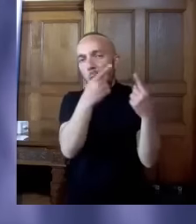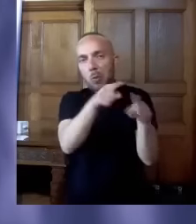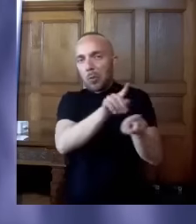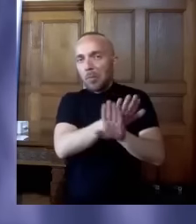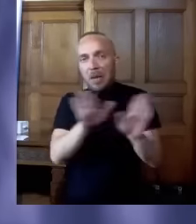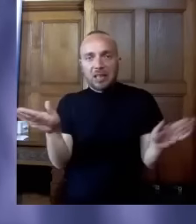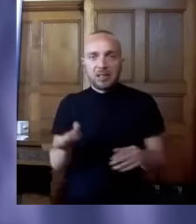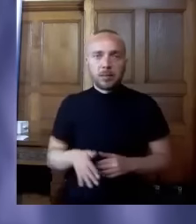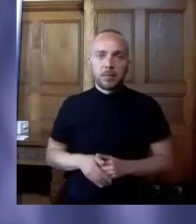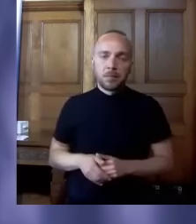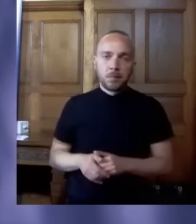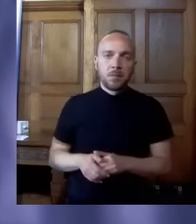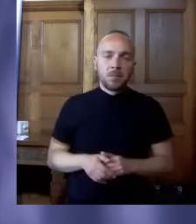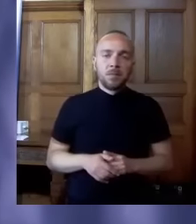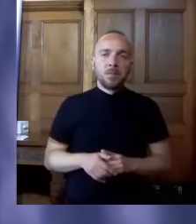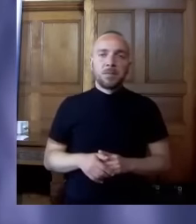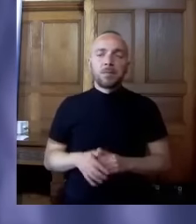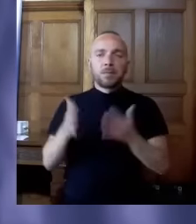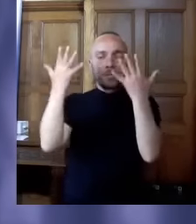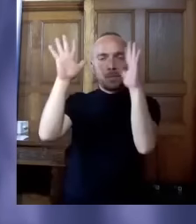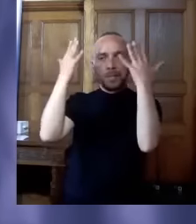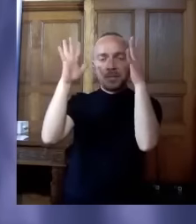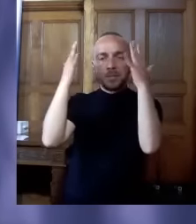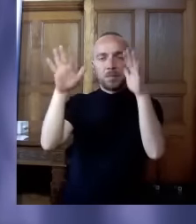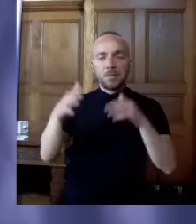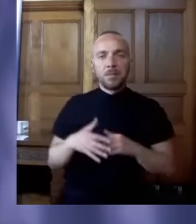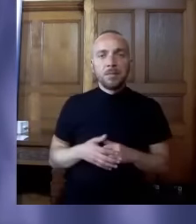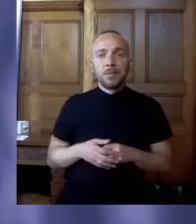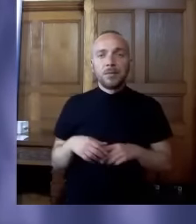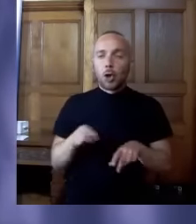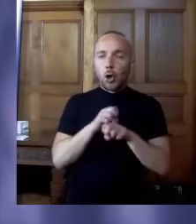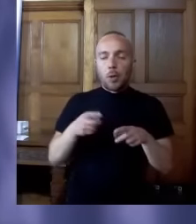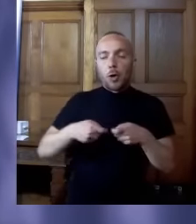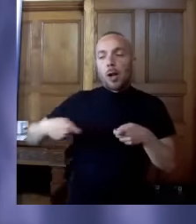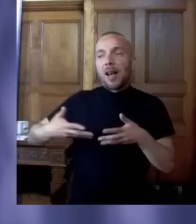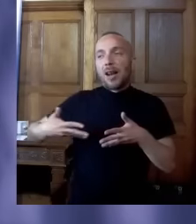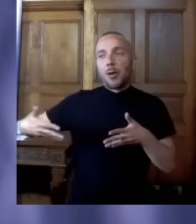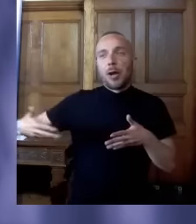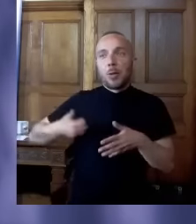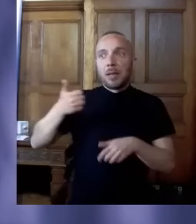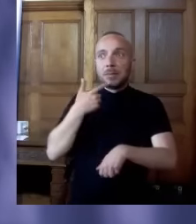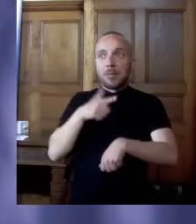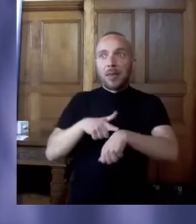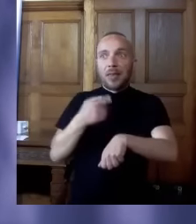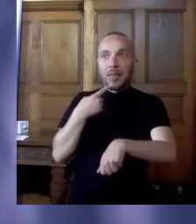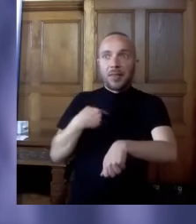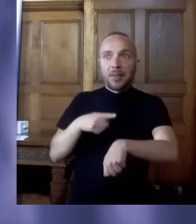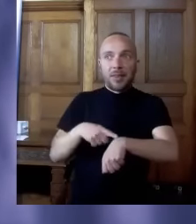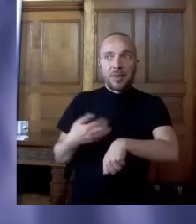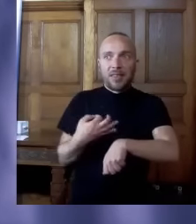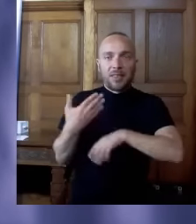intereses pero lo peor Loor de todo esto mucho más porque me están indicando ya que que tengo que